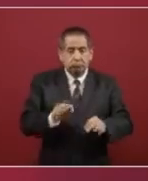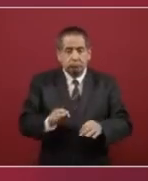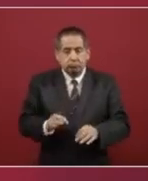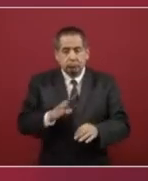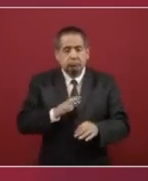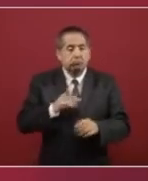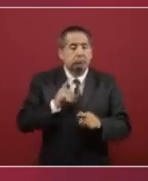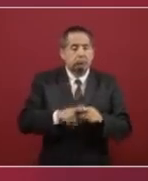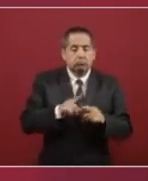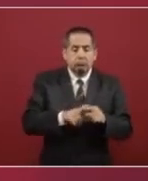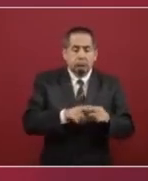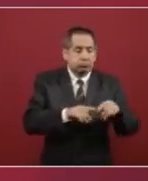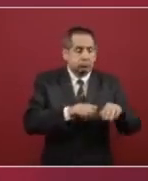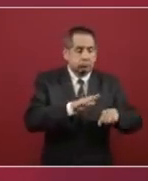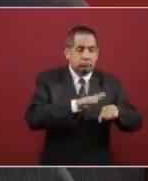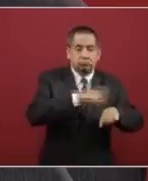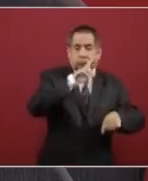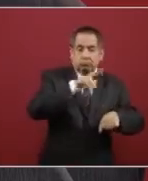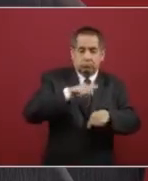hubieron quienes sacaron mayoría,